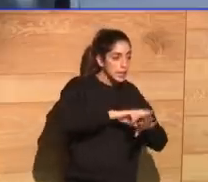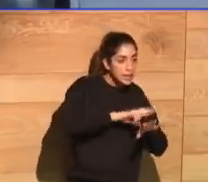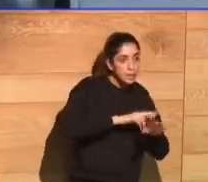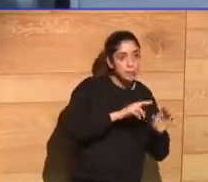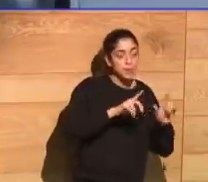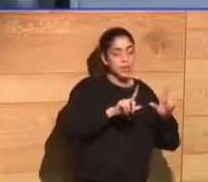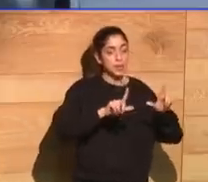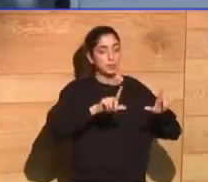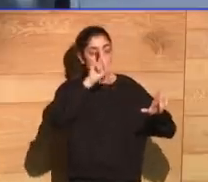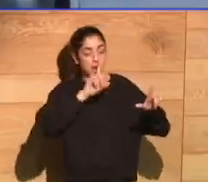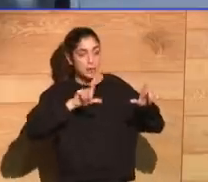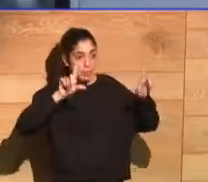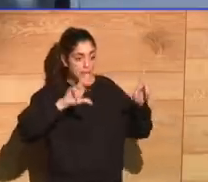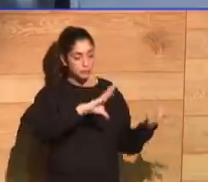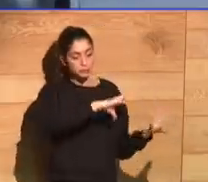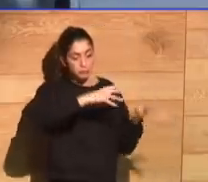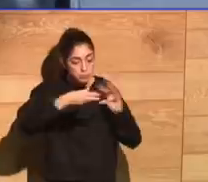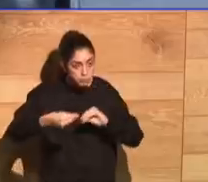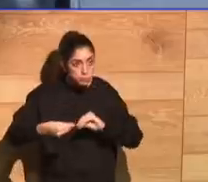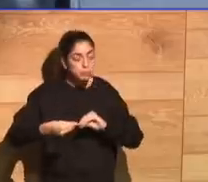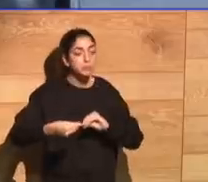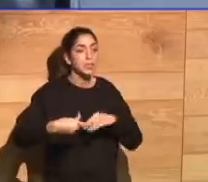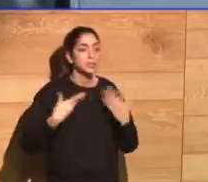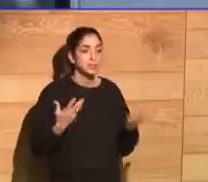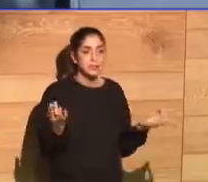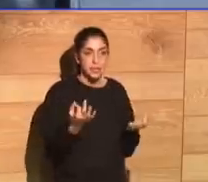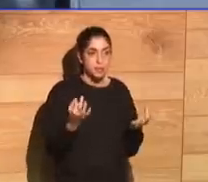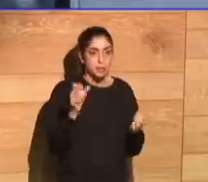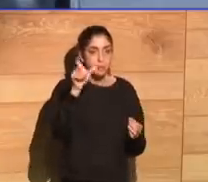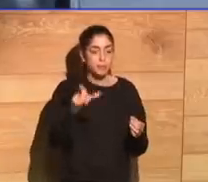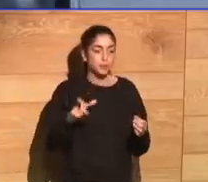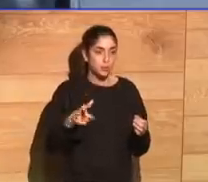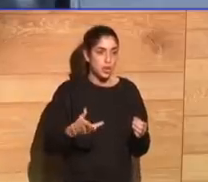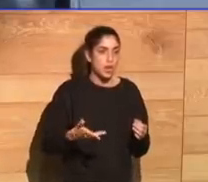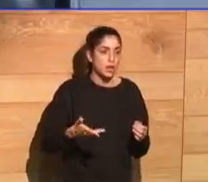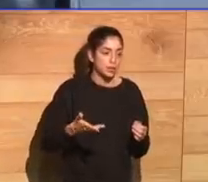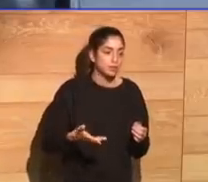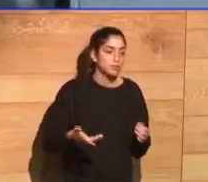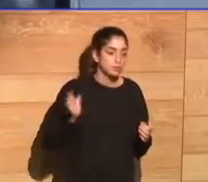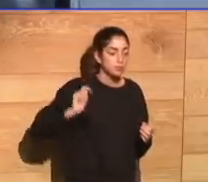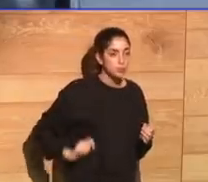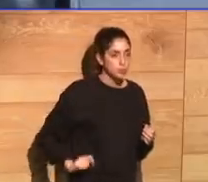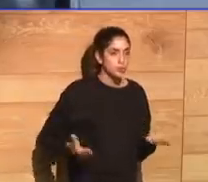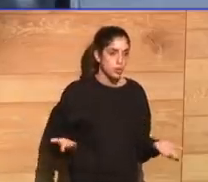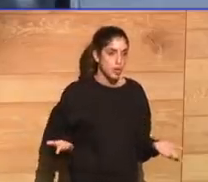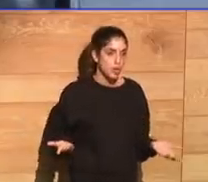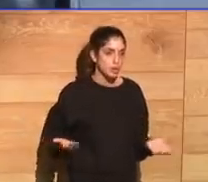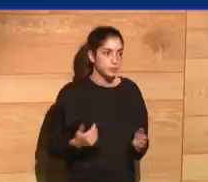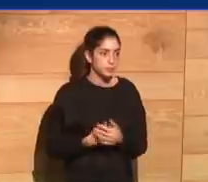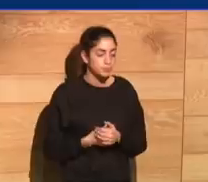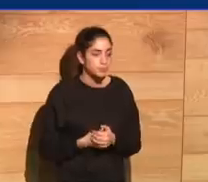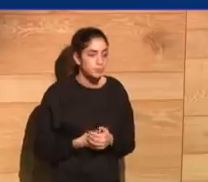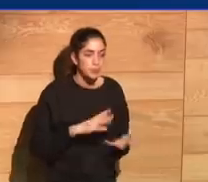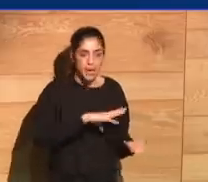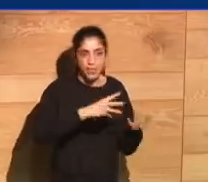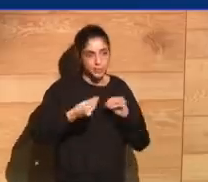que se ajuste al montaje. Eso lo tiene que hacer un compositor dotado. Lo que pasa es que no lo hace con temas originales, lo hace a partir de temas de Williams. Claro,